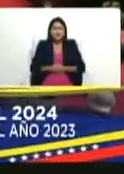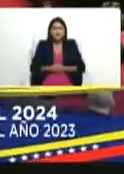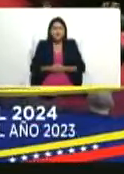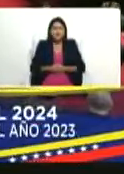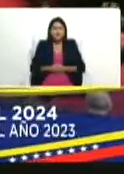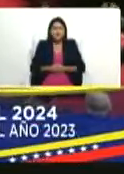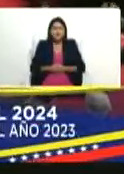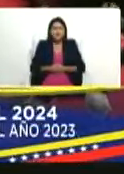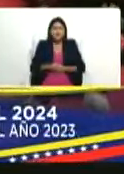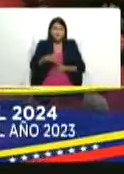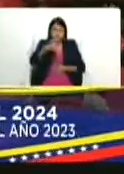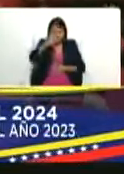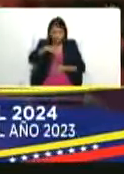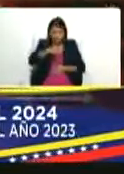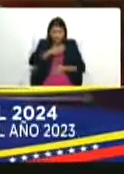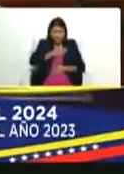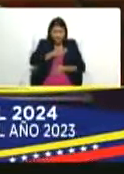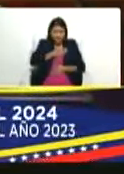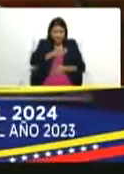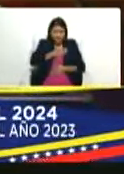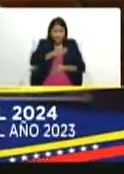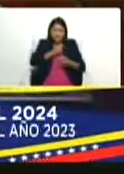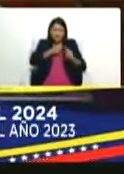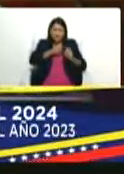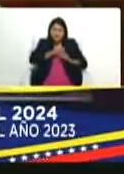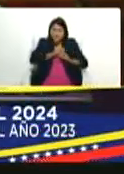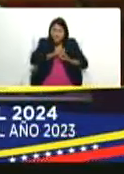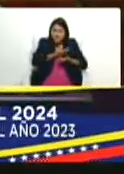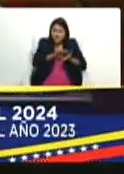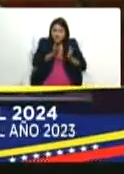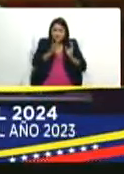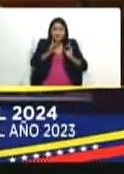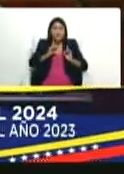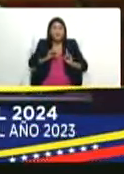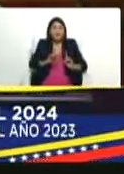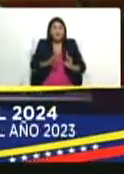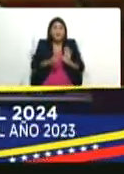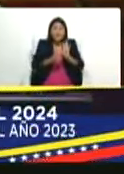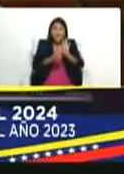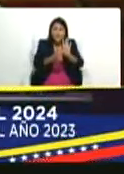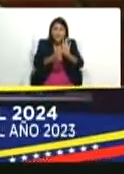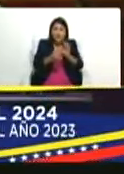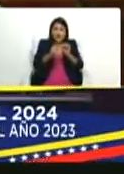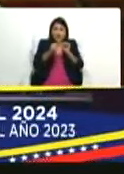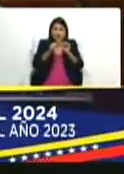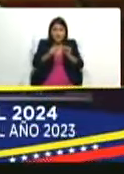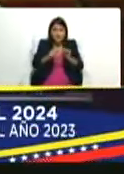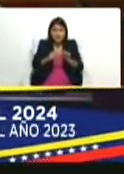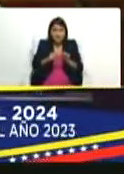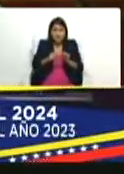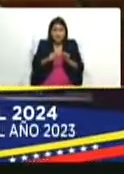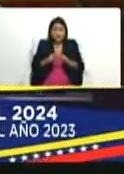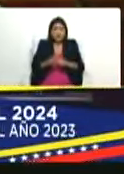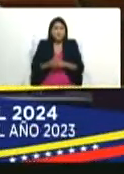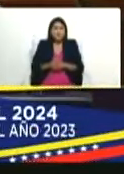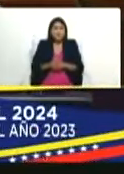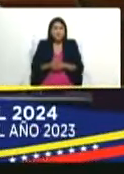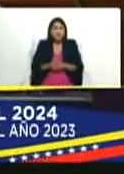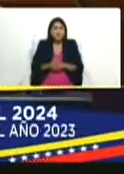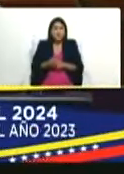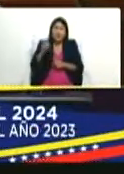Desde mi corazón deseo que sigamos en ese continuo buscar ser un faro de